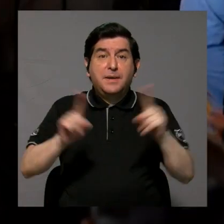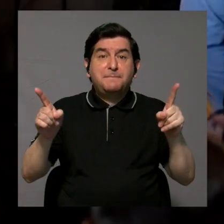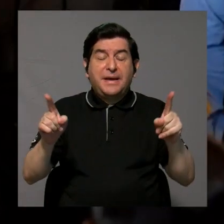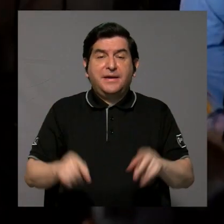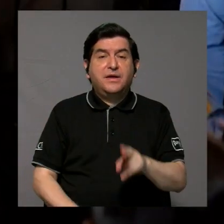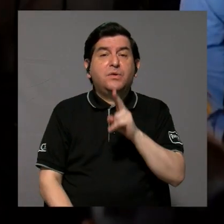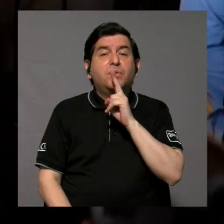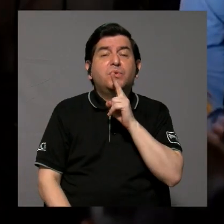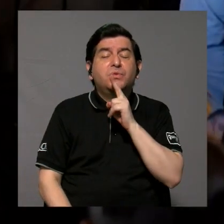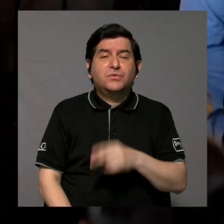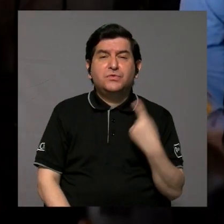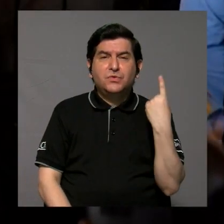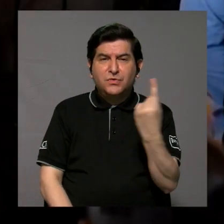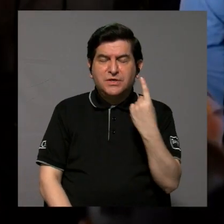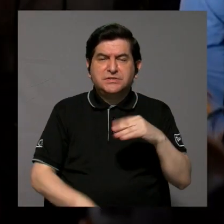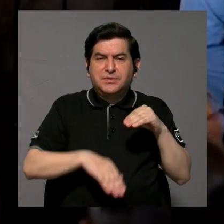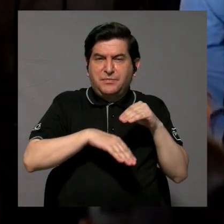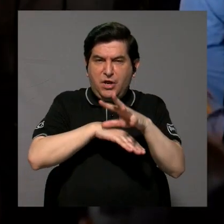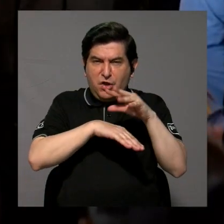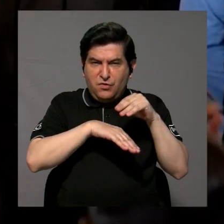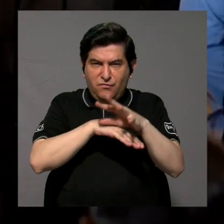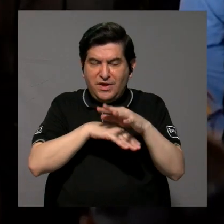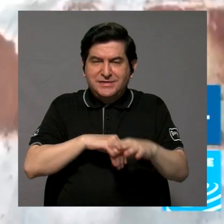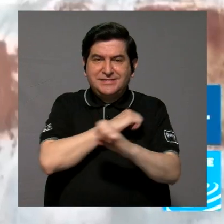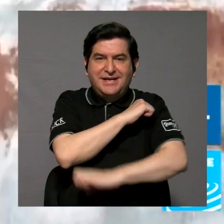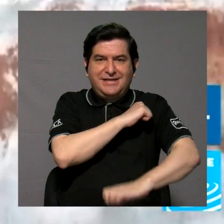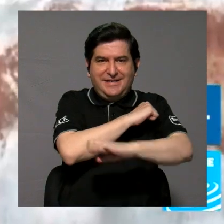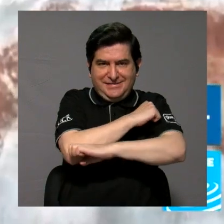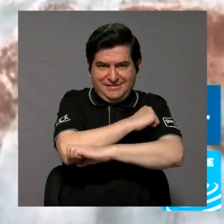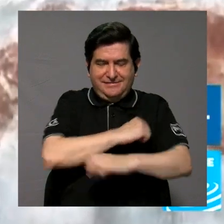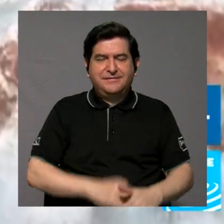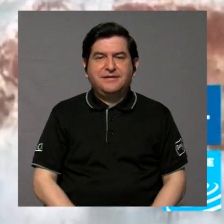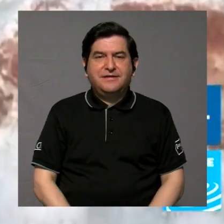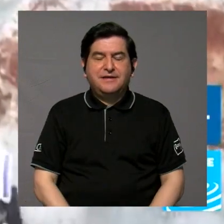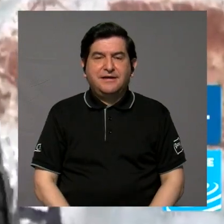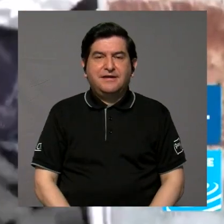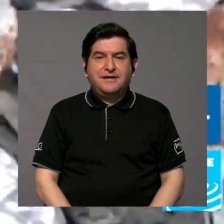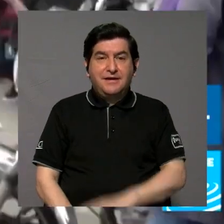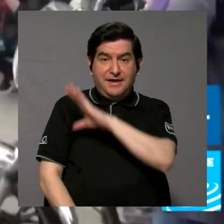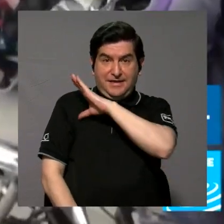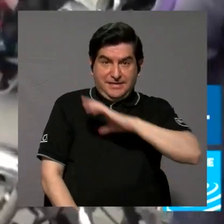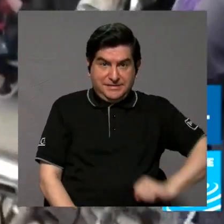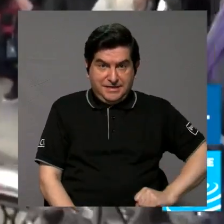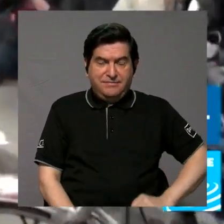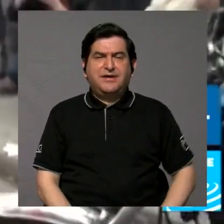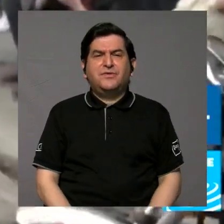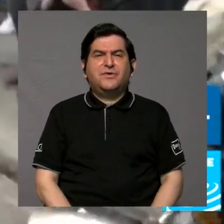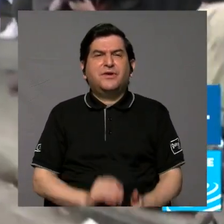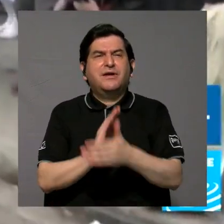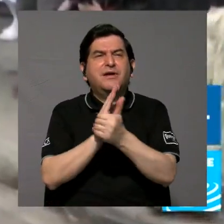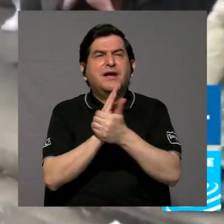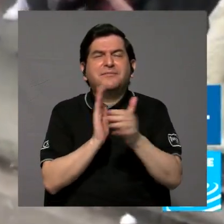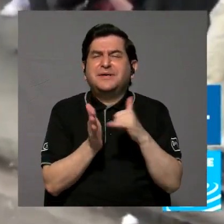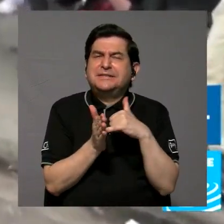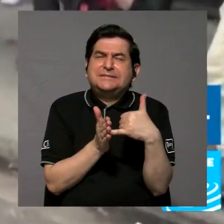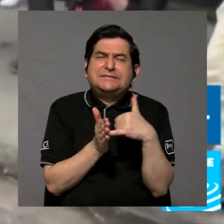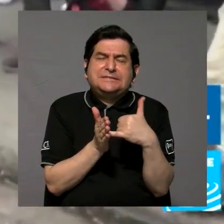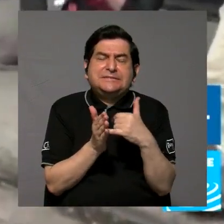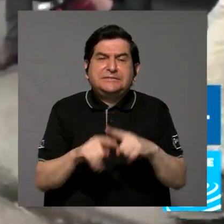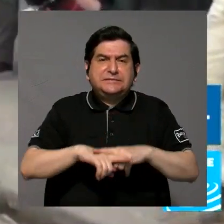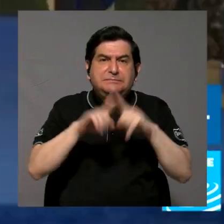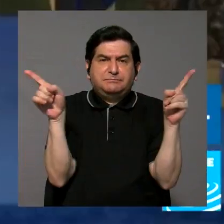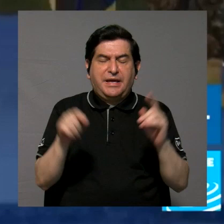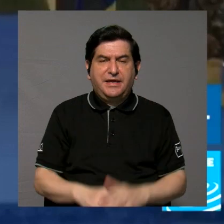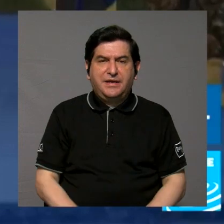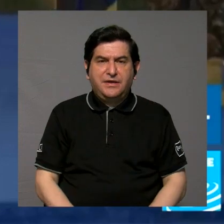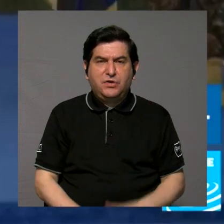de Honduras siempre ha habido mucha influencia extranjera. En el caso de El Salvador, de nuevo, también son capacidades débiles, sin embargo acá